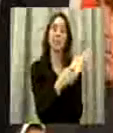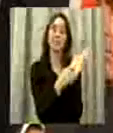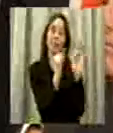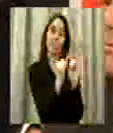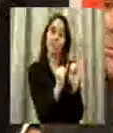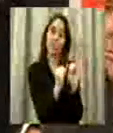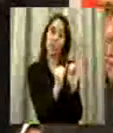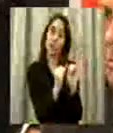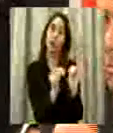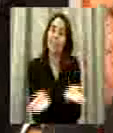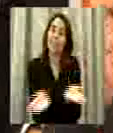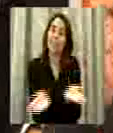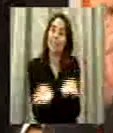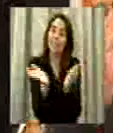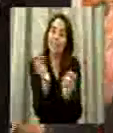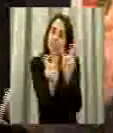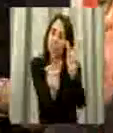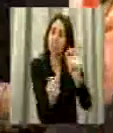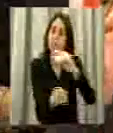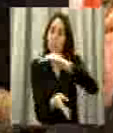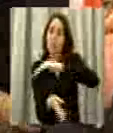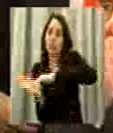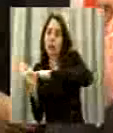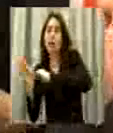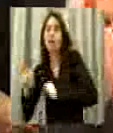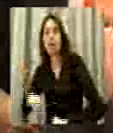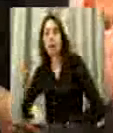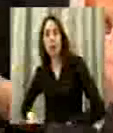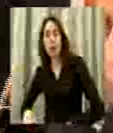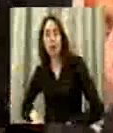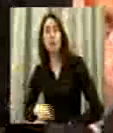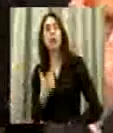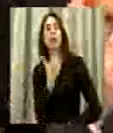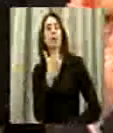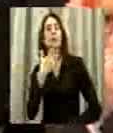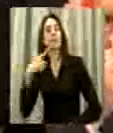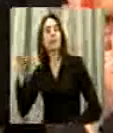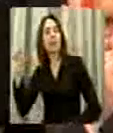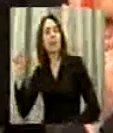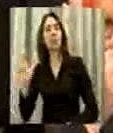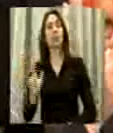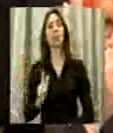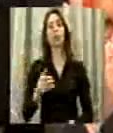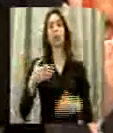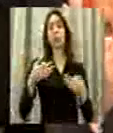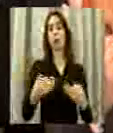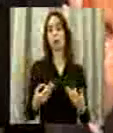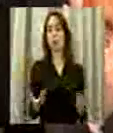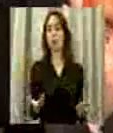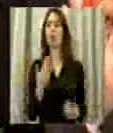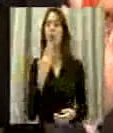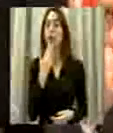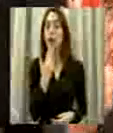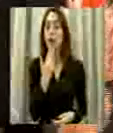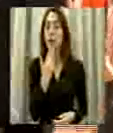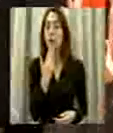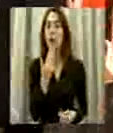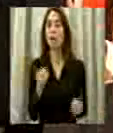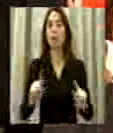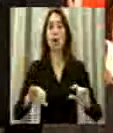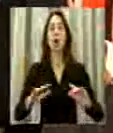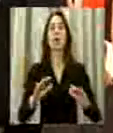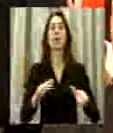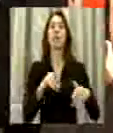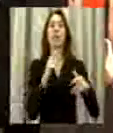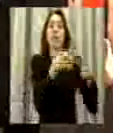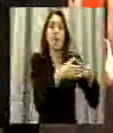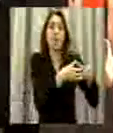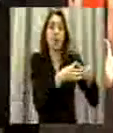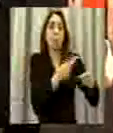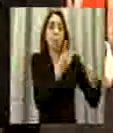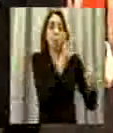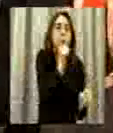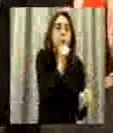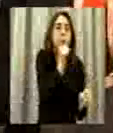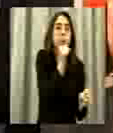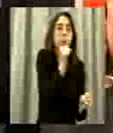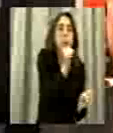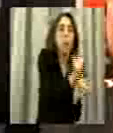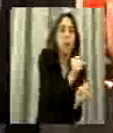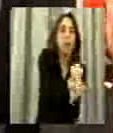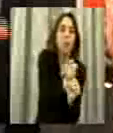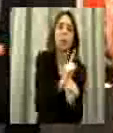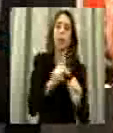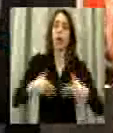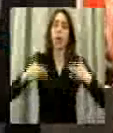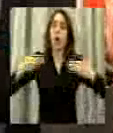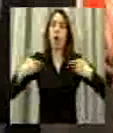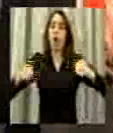de incentivo al retiro a garantizar un retiro digno y también a rejuvenecer el sector público y a dar más